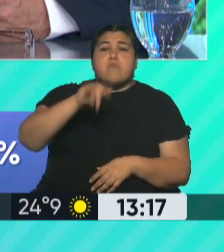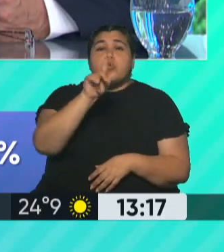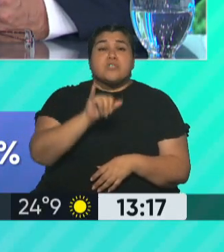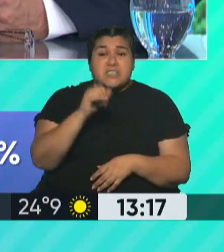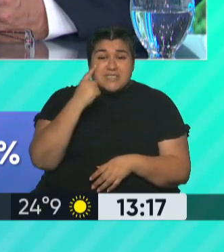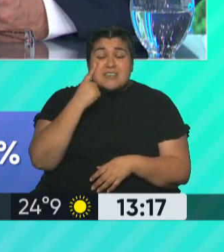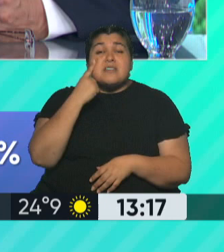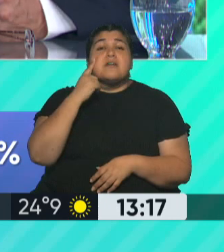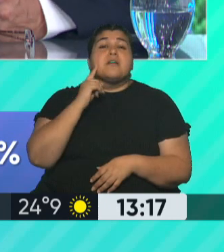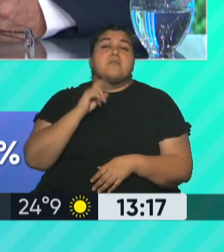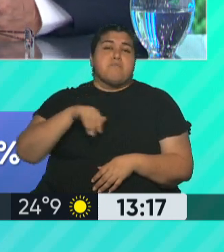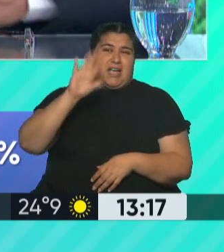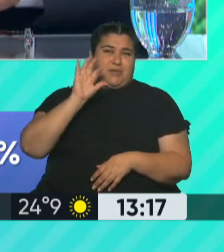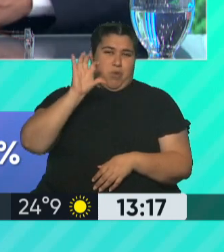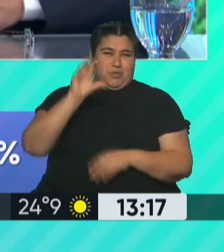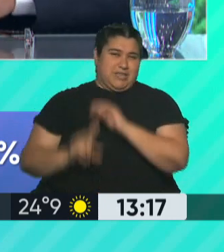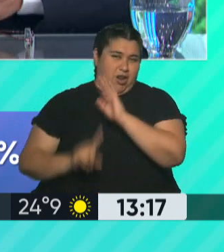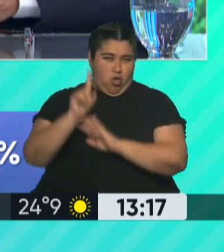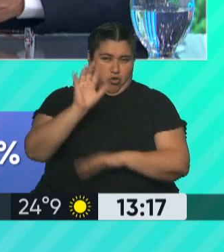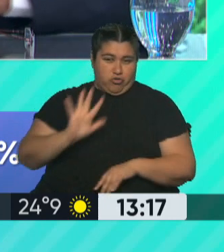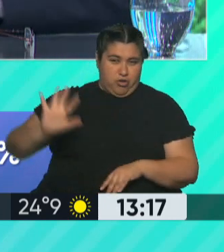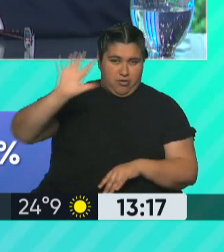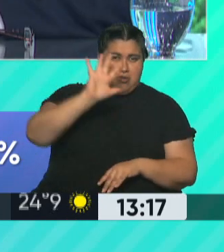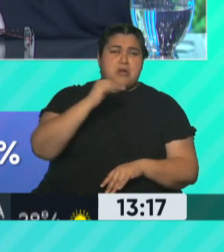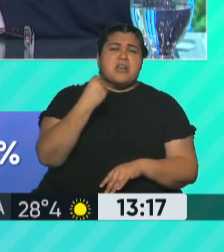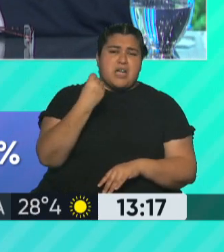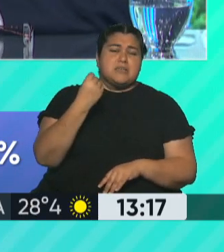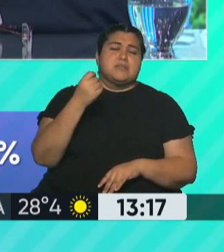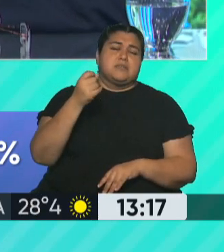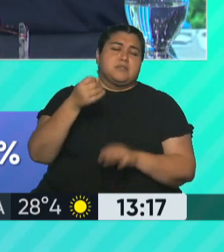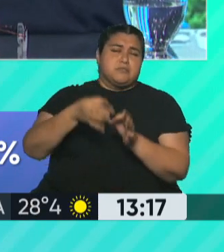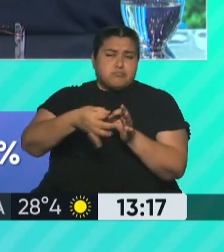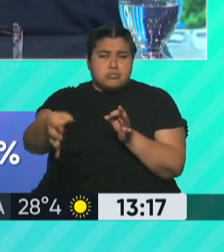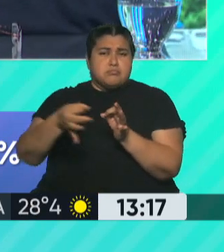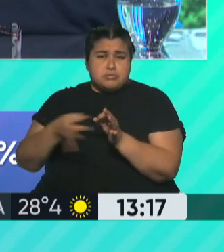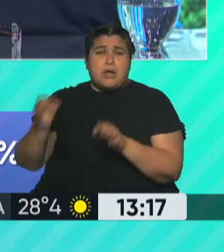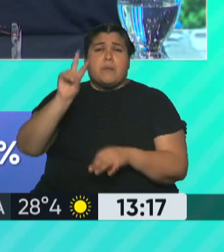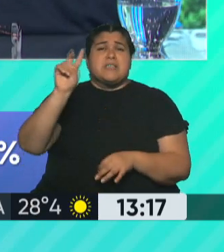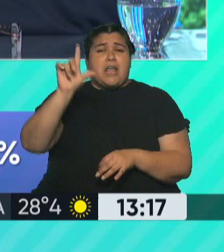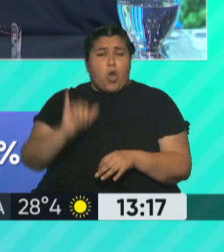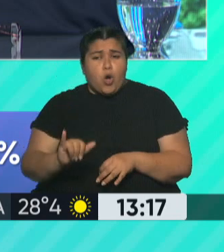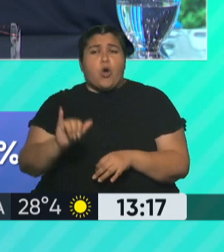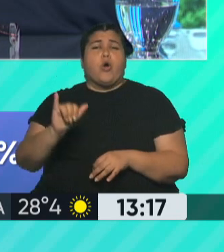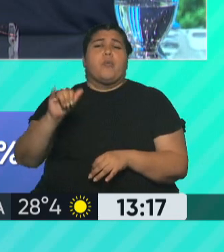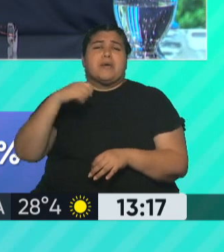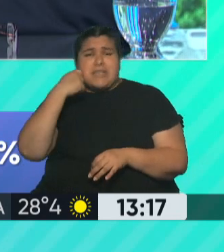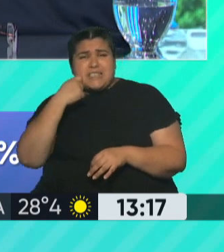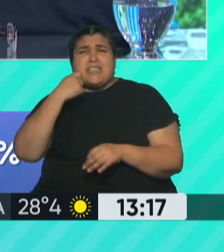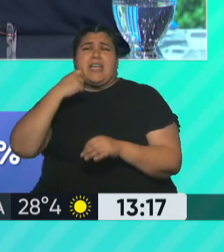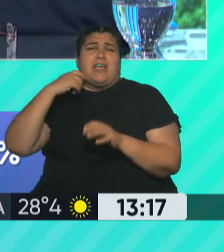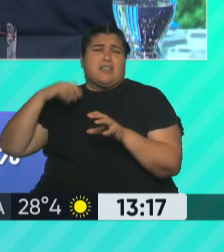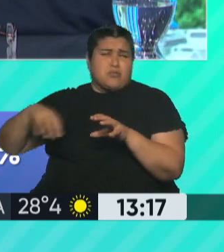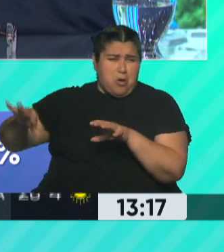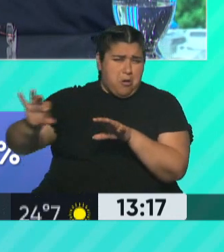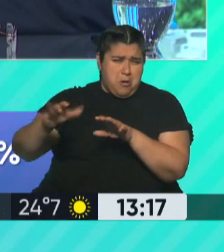Gran Buenos Aires Norte eh Por ejemplo los partidos de de Vicente López a a San Isidro por ejemplo y un